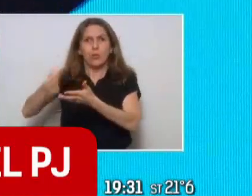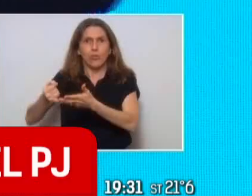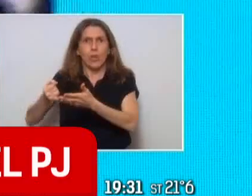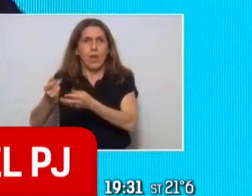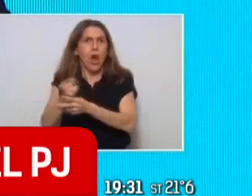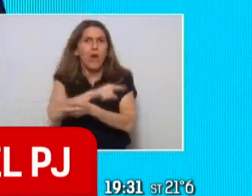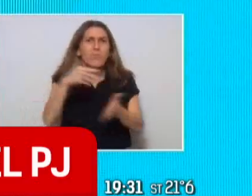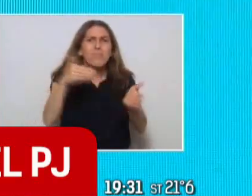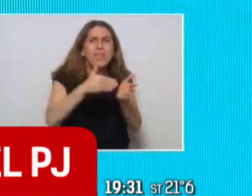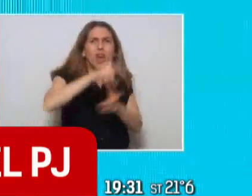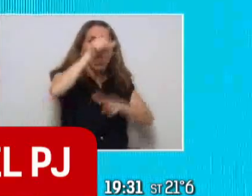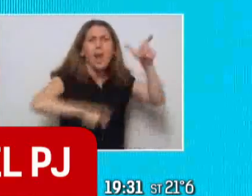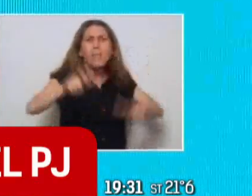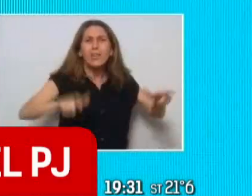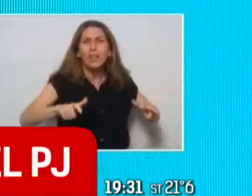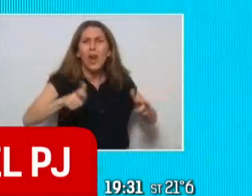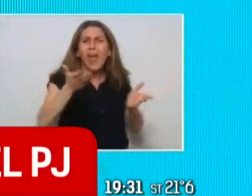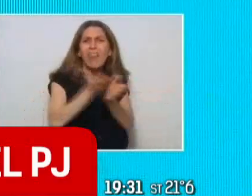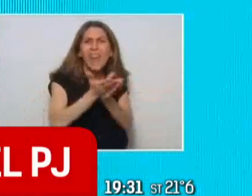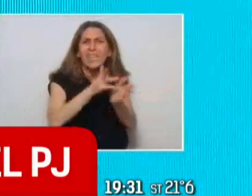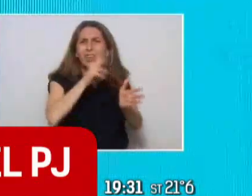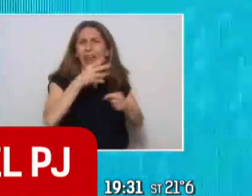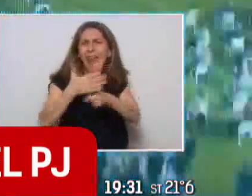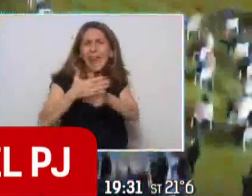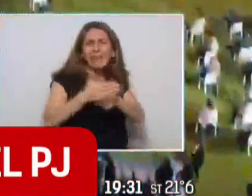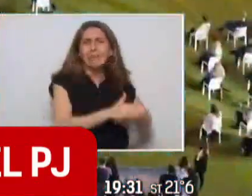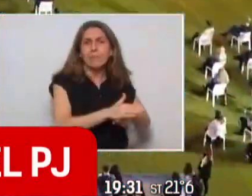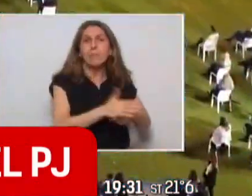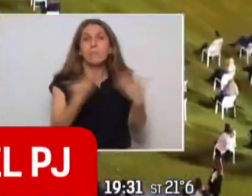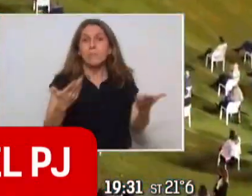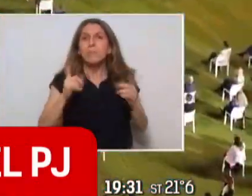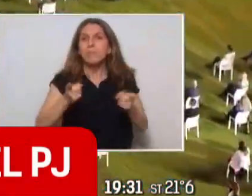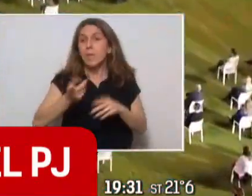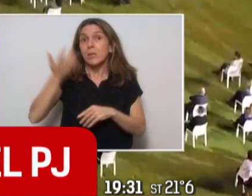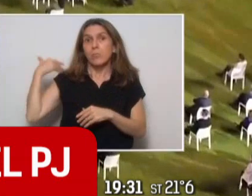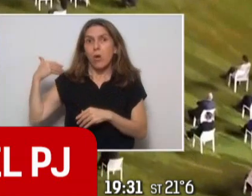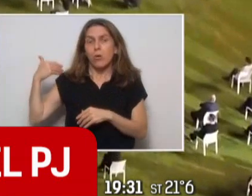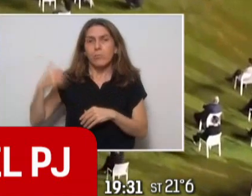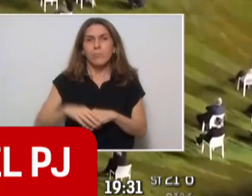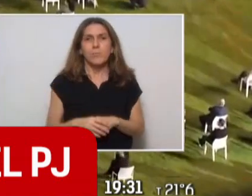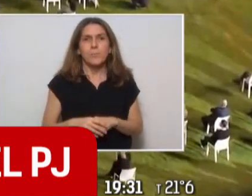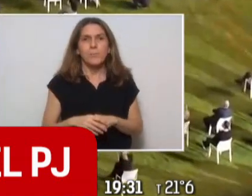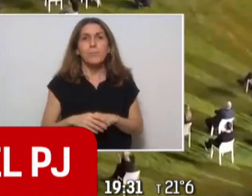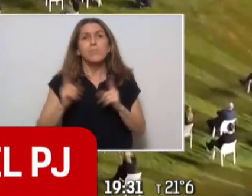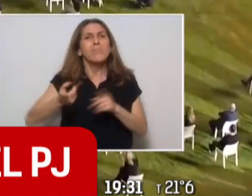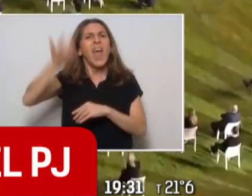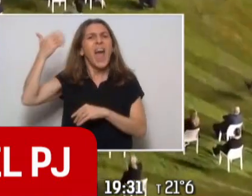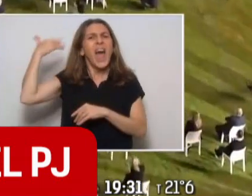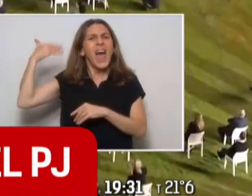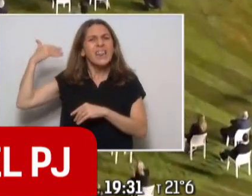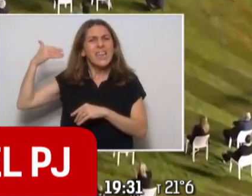millones padecían sin derechos. La discusión de